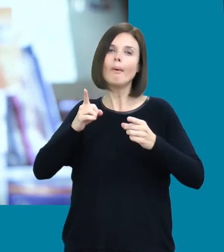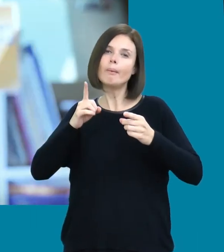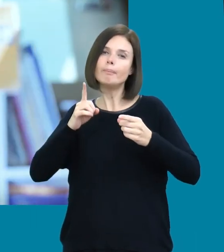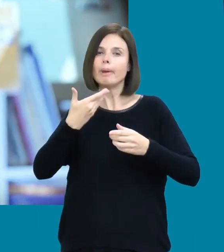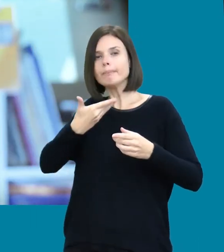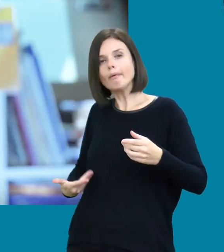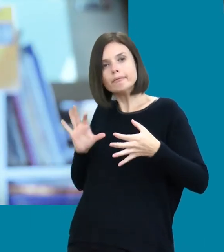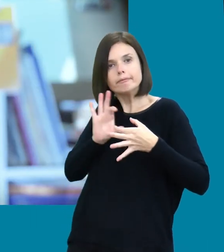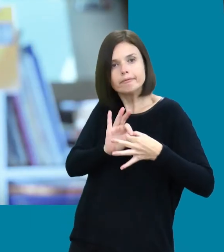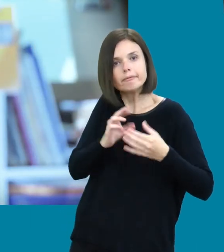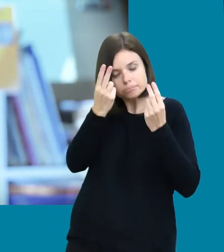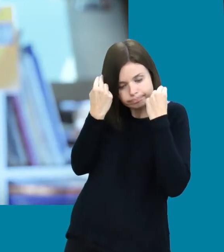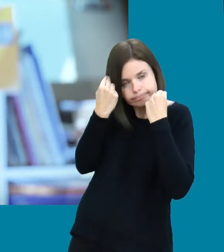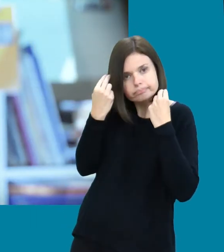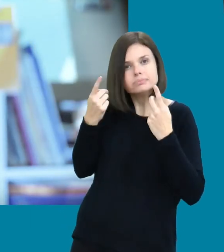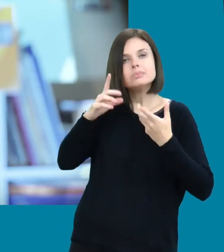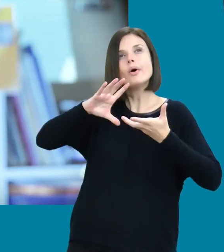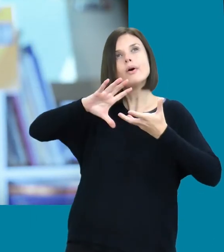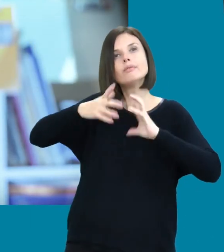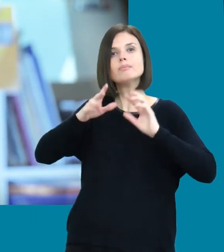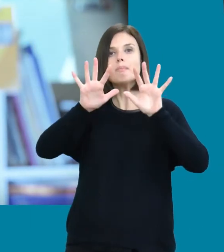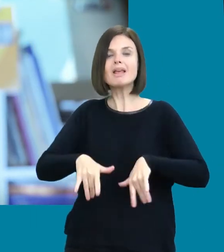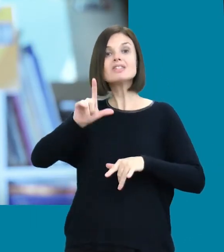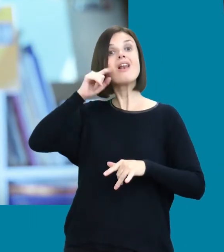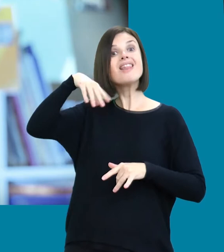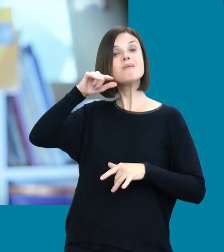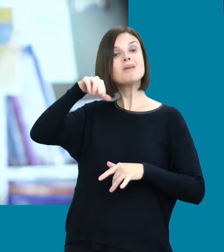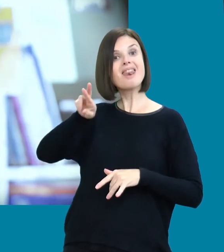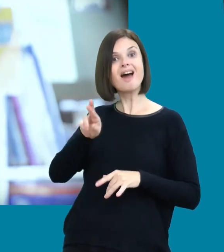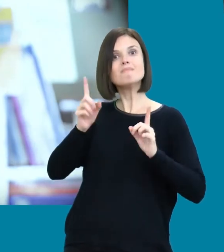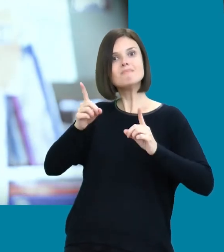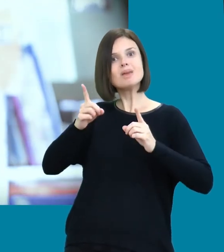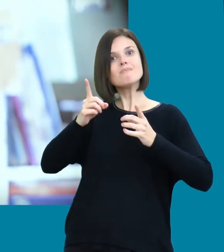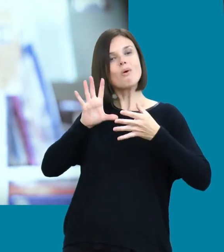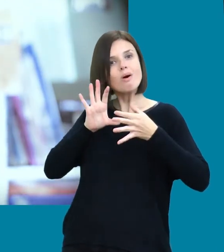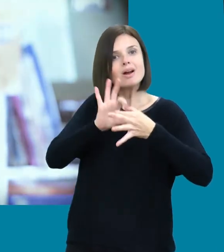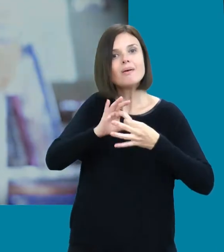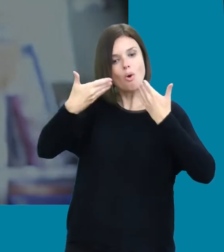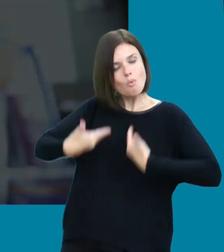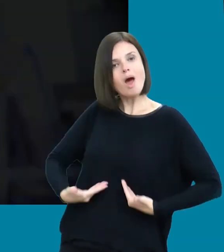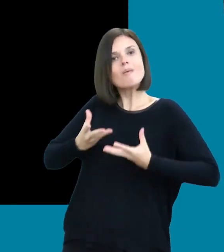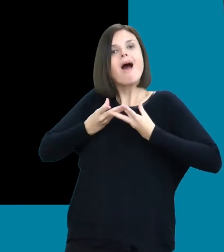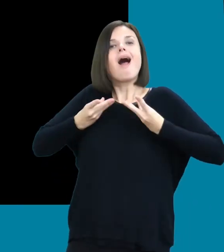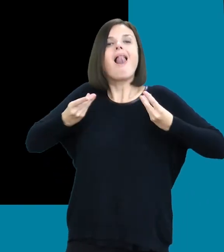conservadora, que encadenaba, como dice el manifiesto, encadenaba las almas y los cuerpos de las